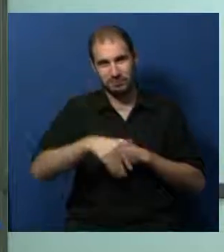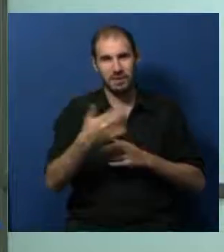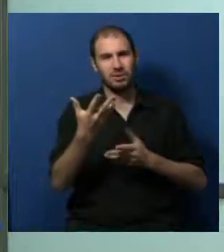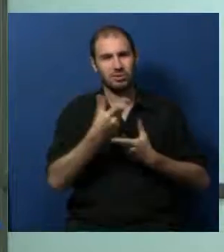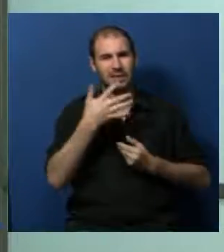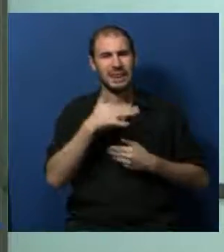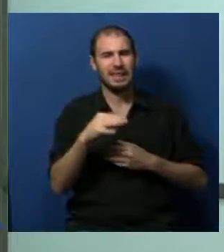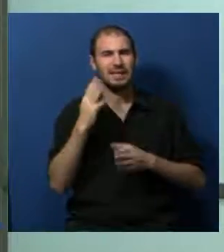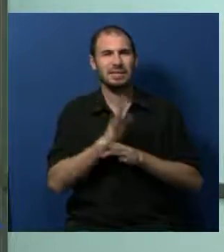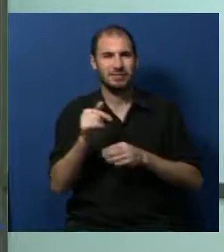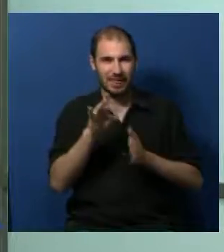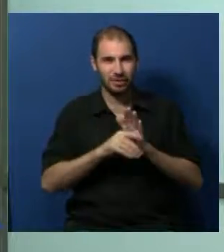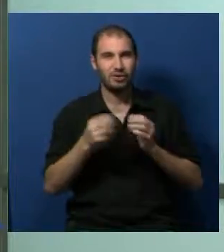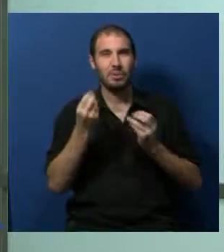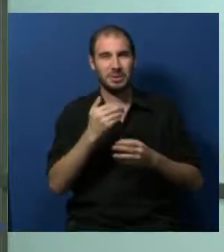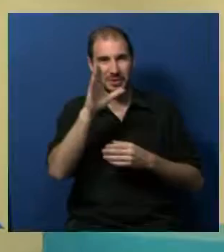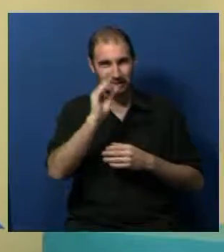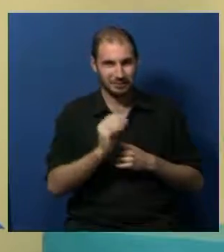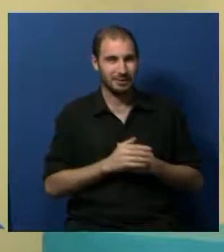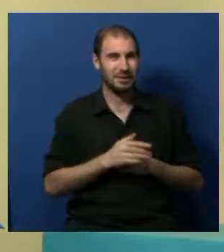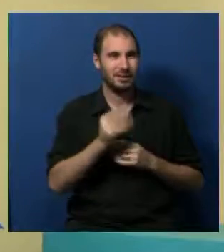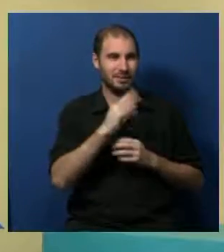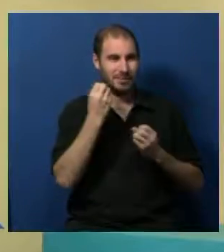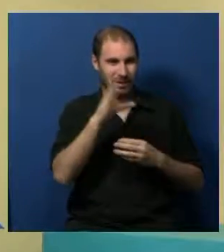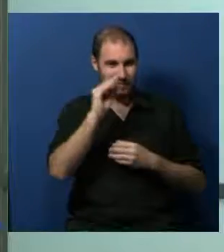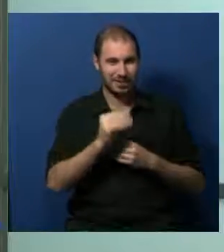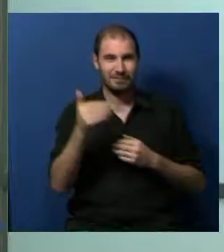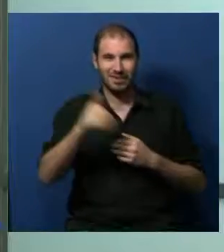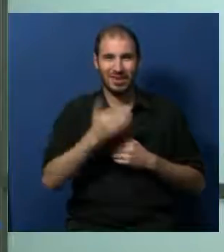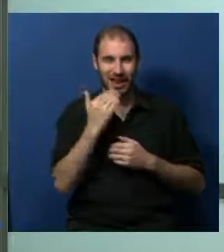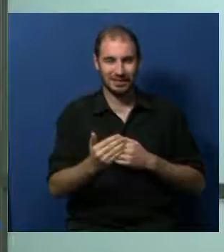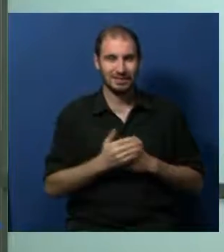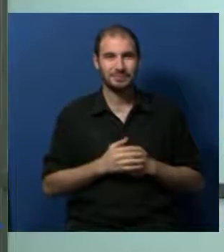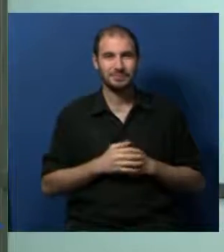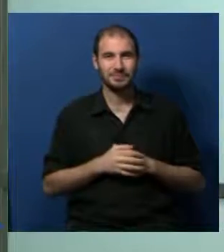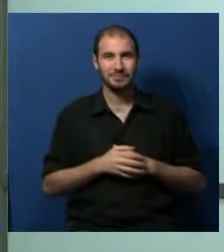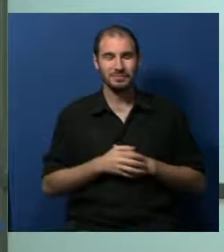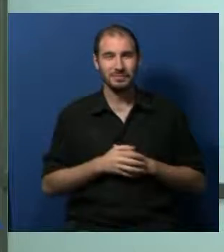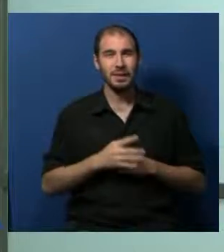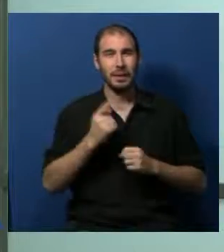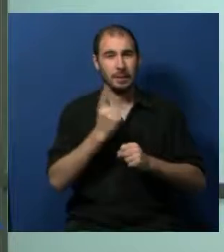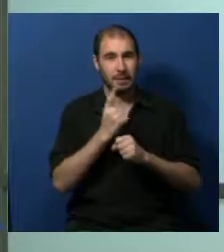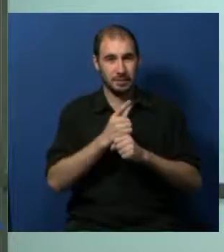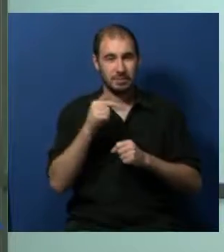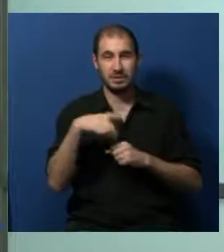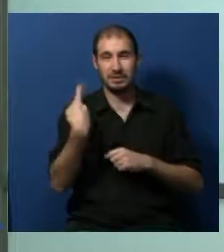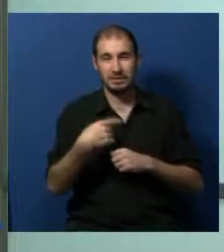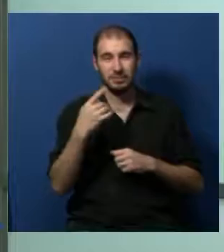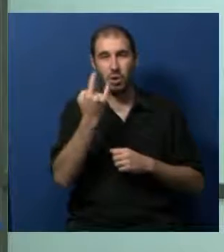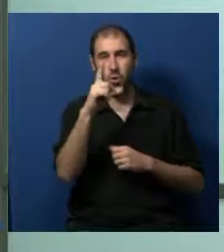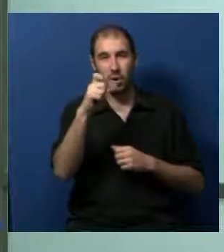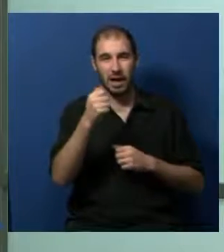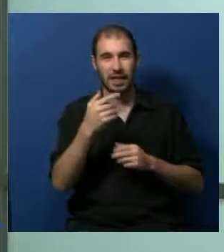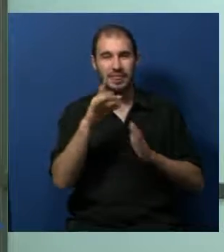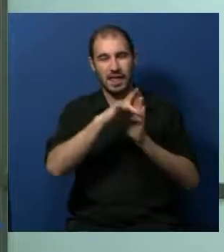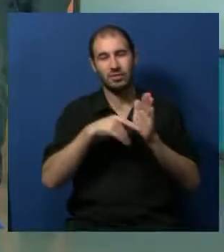ayudarnos un poco a entender estos datos. Pablo, ¿cómo andas? Buenas noches. ¿Qué tal? Buenas noches. Gracias por venir. No, gracias por la invitación. En primer lugar, bueno, siempre la UCA entrega